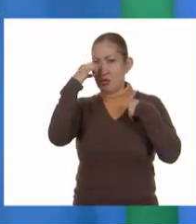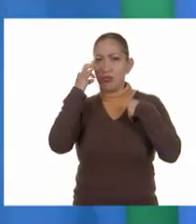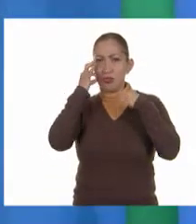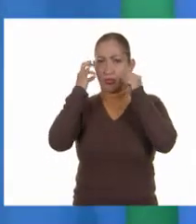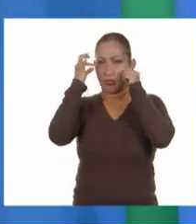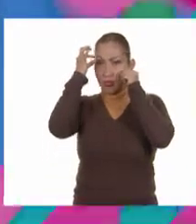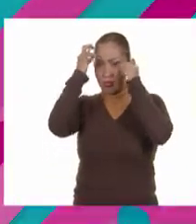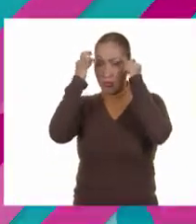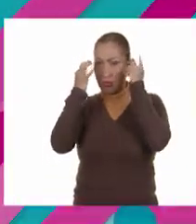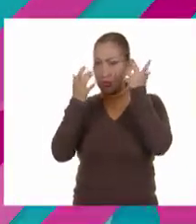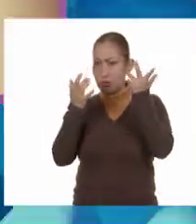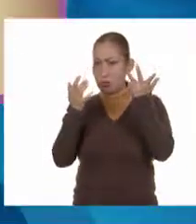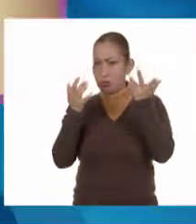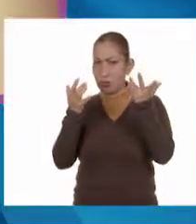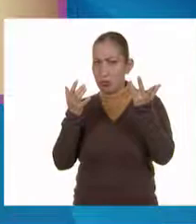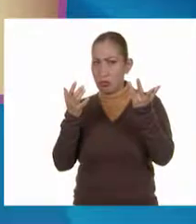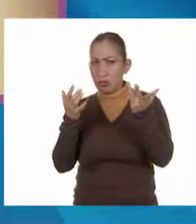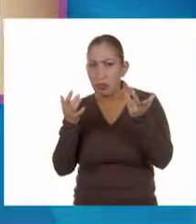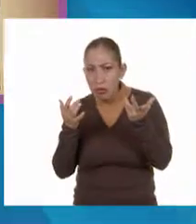heridas de...